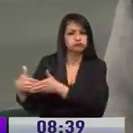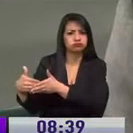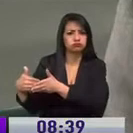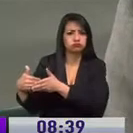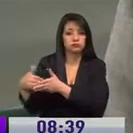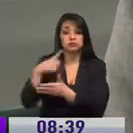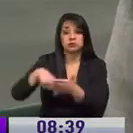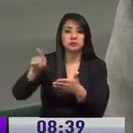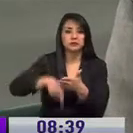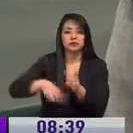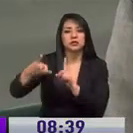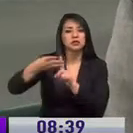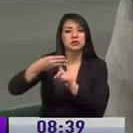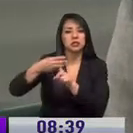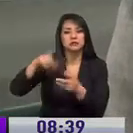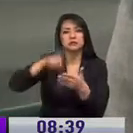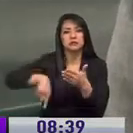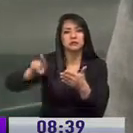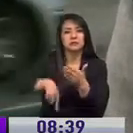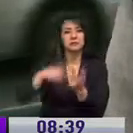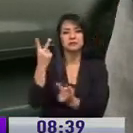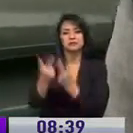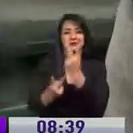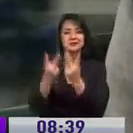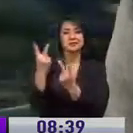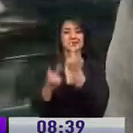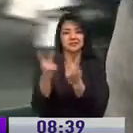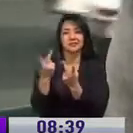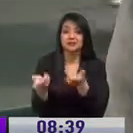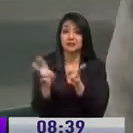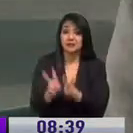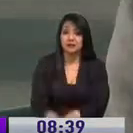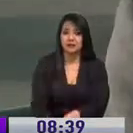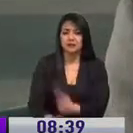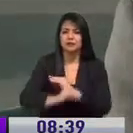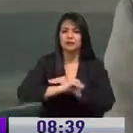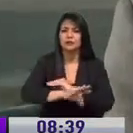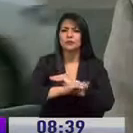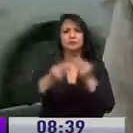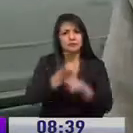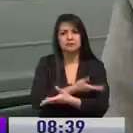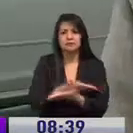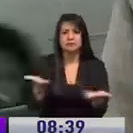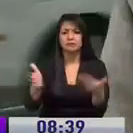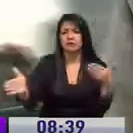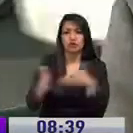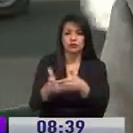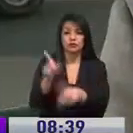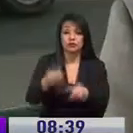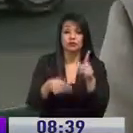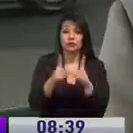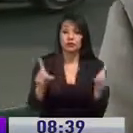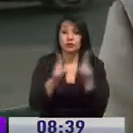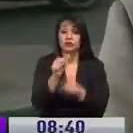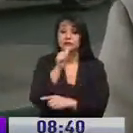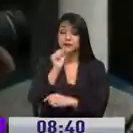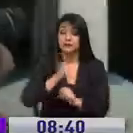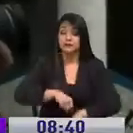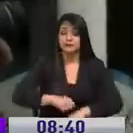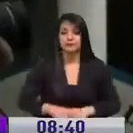internet, la restricción de visitas y adicionalmente por el nivel de publicidad que se está dando a documentos que son de carácter